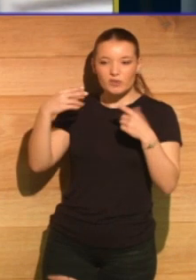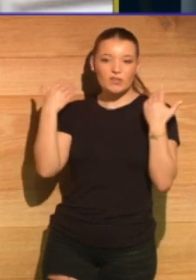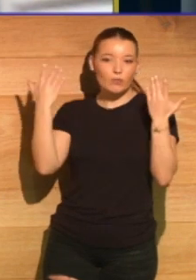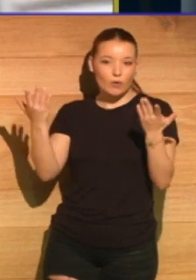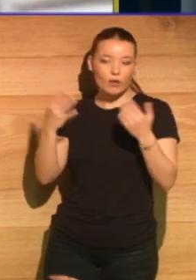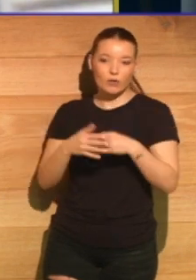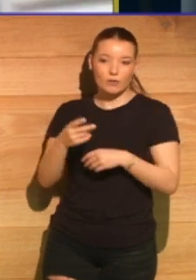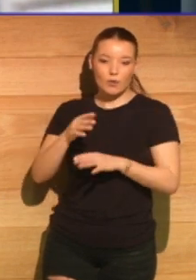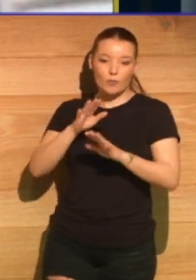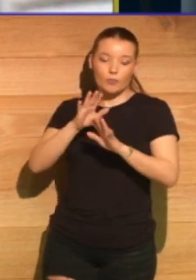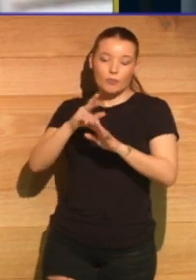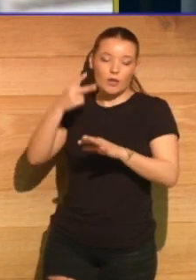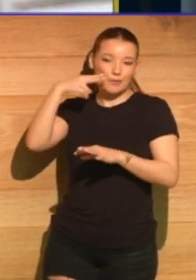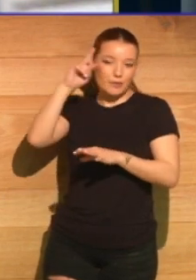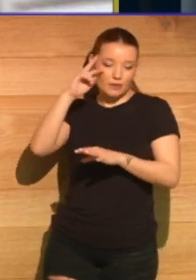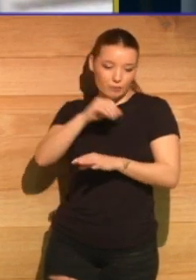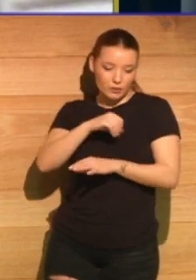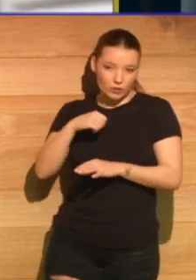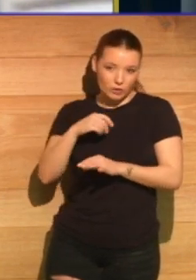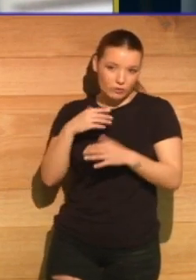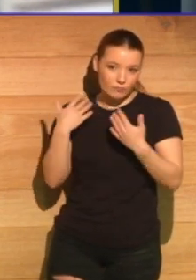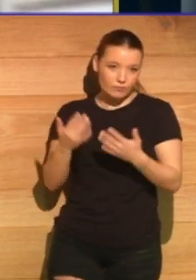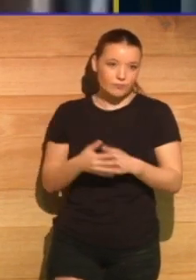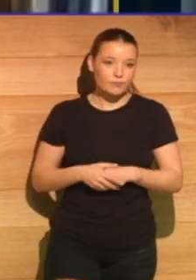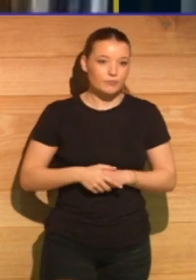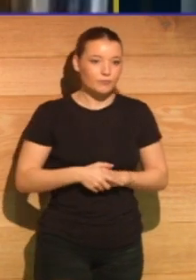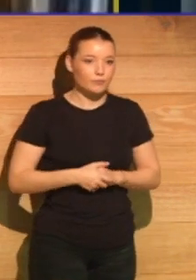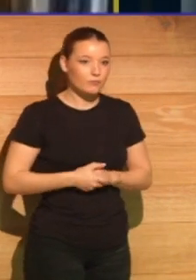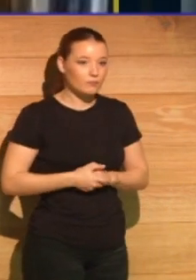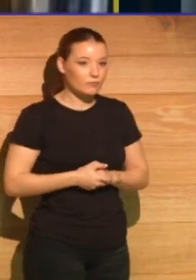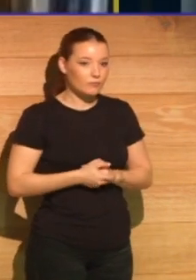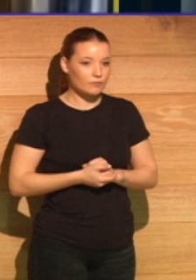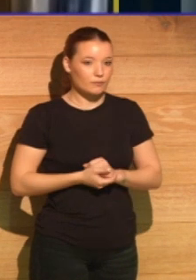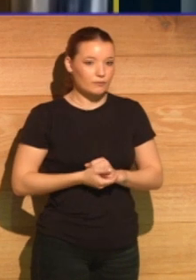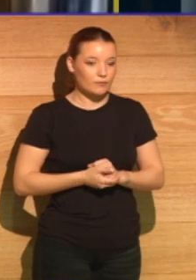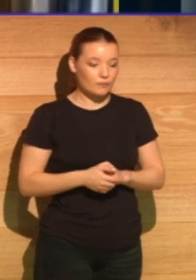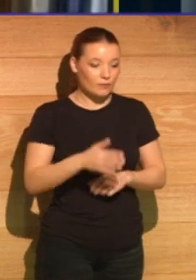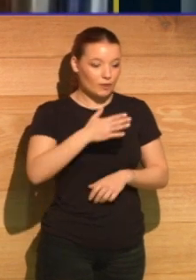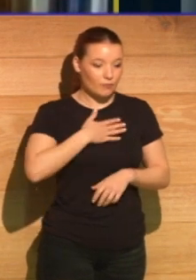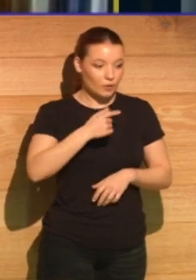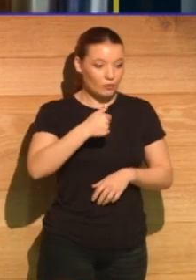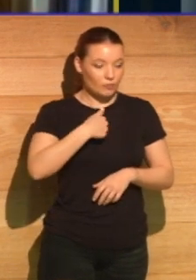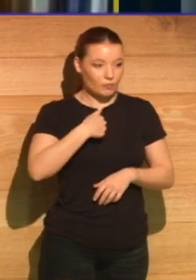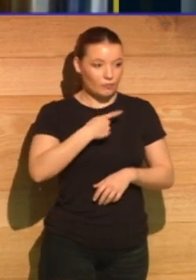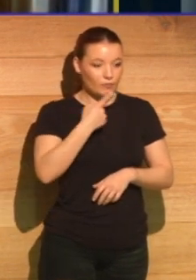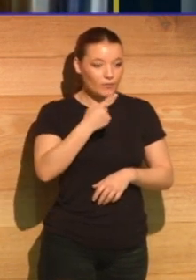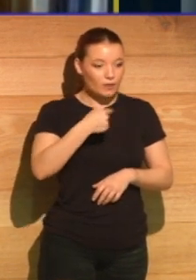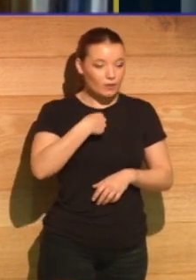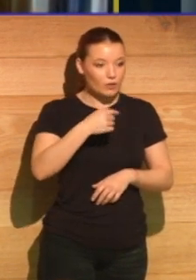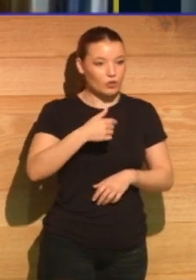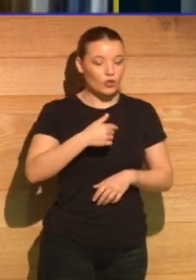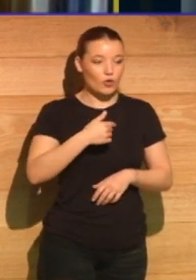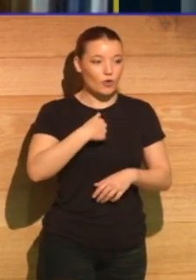desde tu propia experiencia? Bueno, pues solo decirte que a mí me decían que era una física de